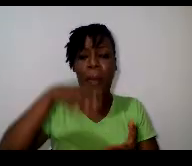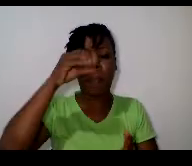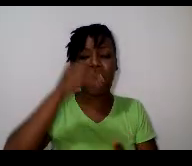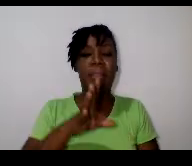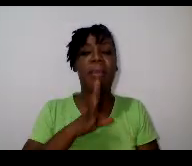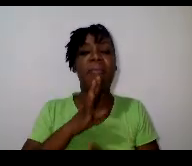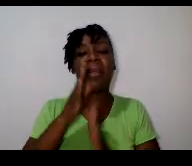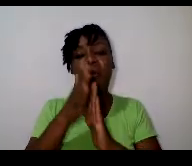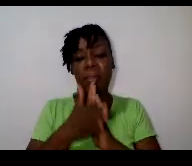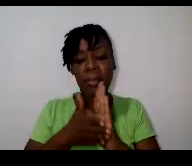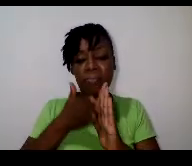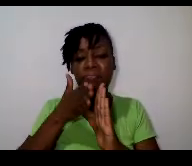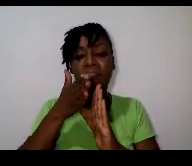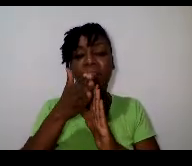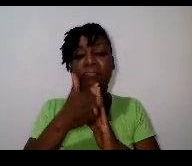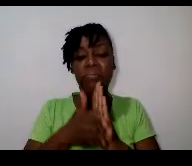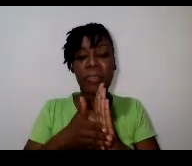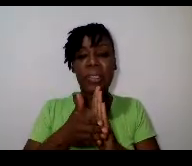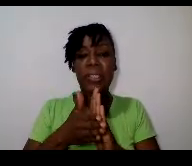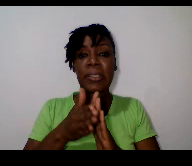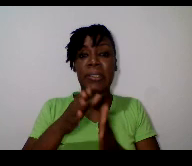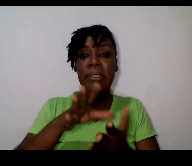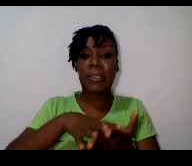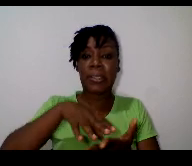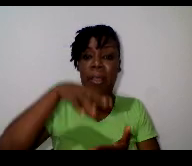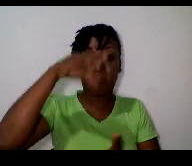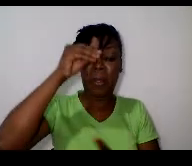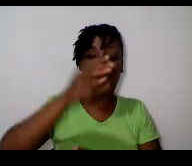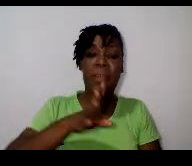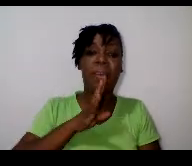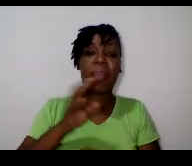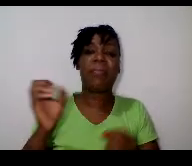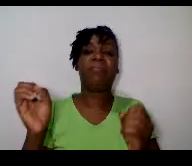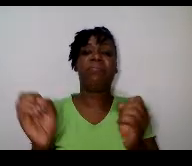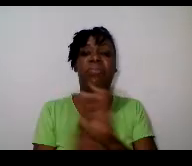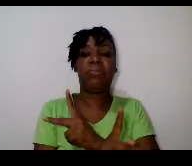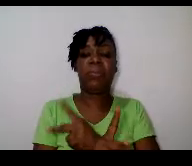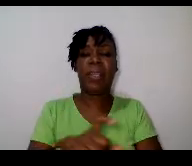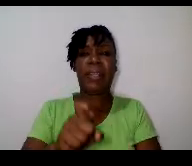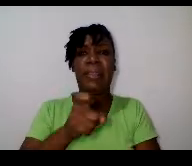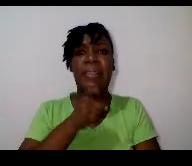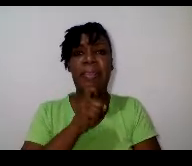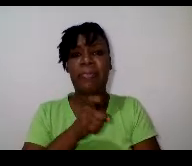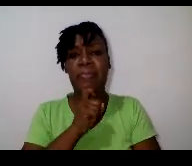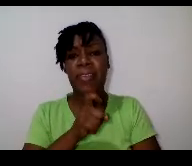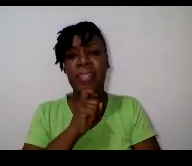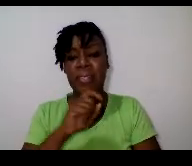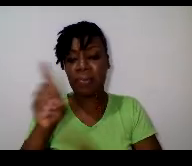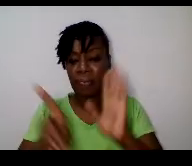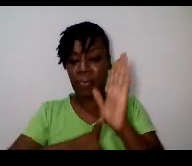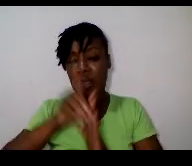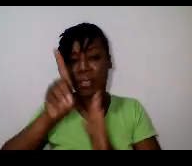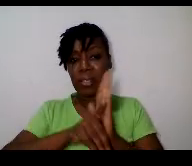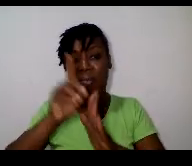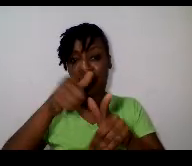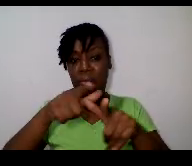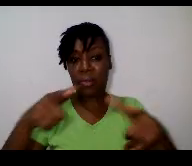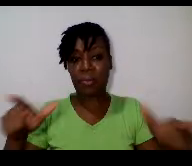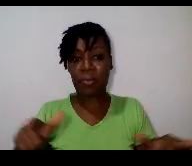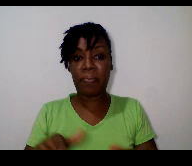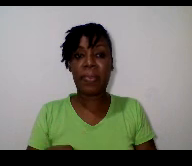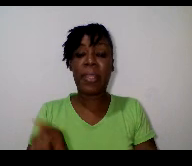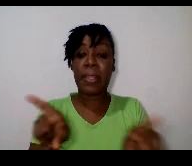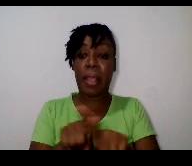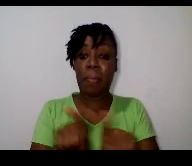aprenden a hablar peor, ¿verdad? Y que les cuesta más todo lo que tiene que ver con el desarrollo del lenguaje. También se ha